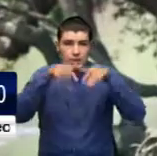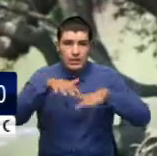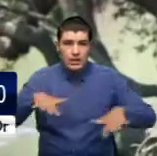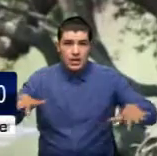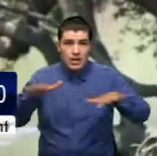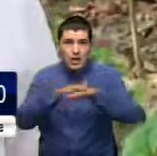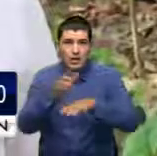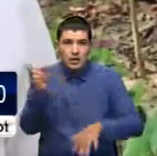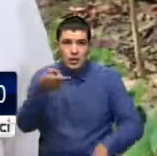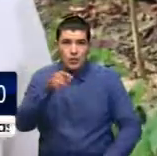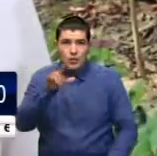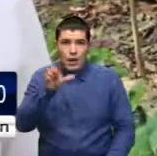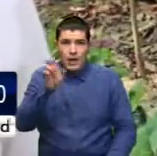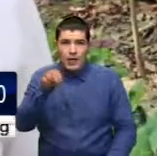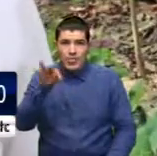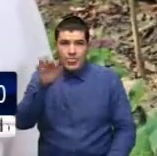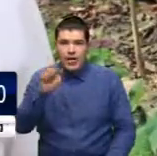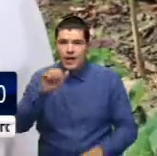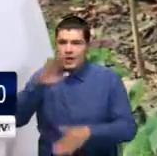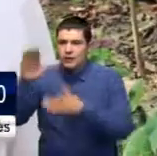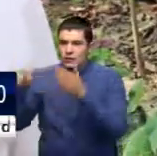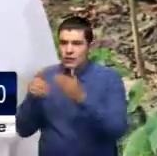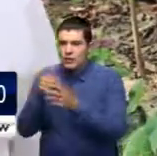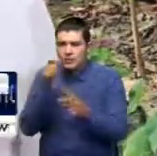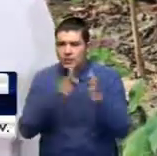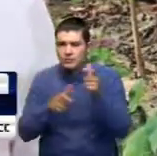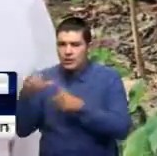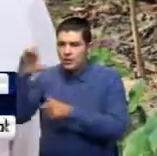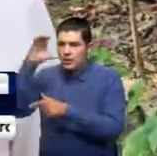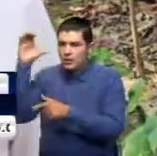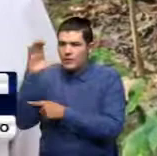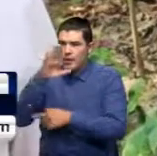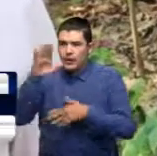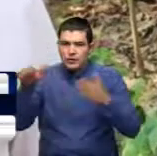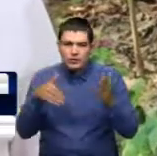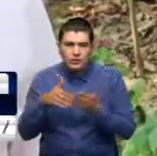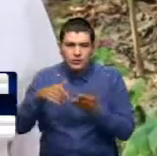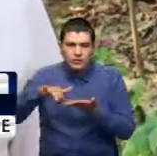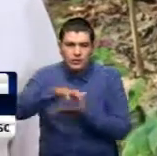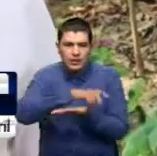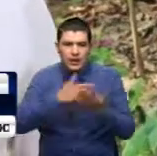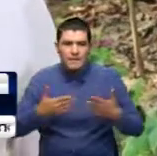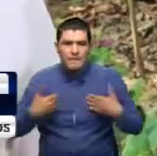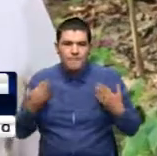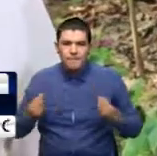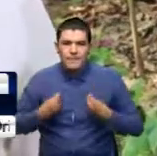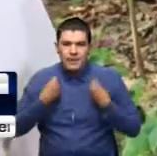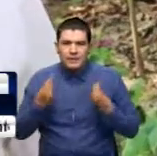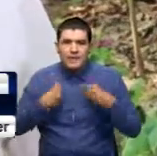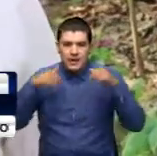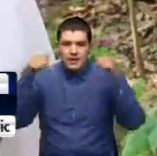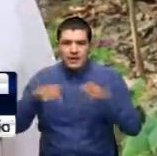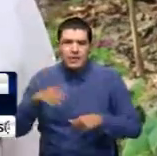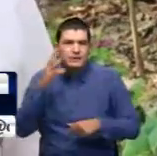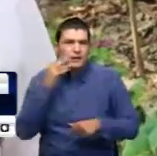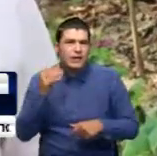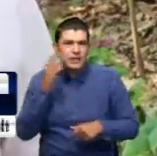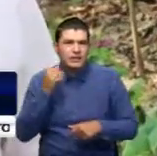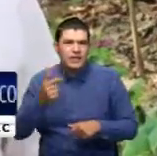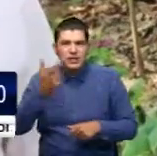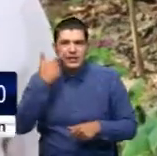Guanentá. Todos los colombianos, todos los santanderianos vivamos esta experiencia.